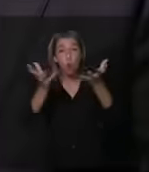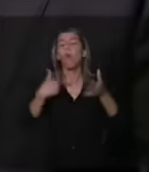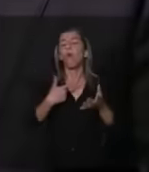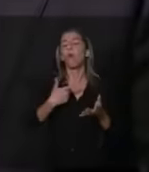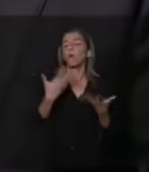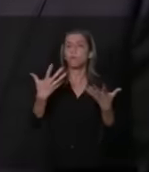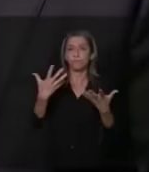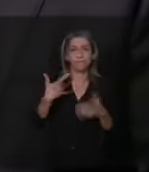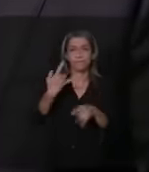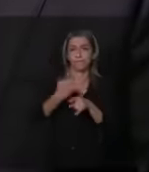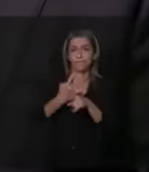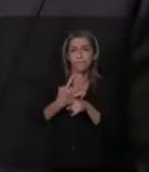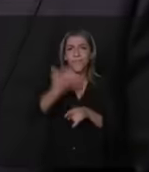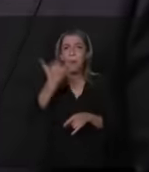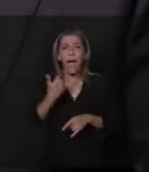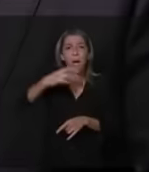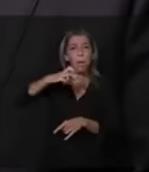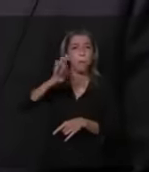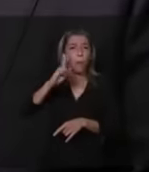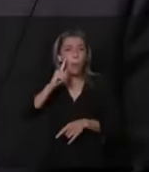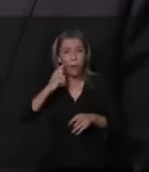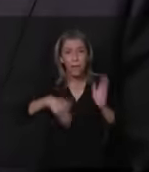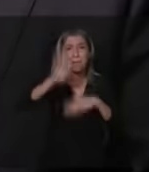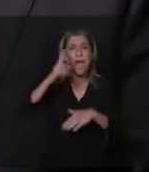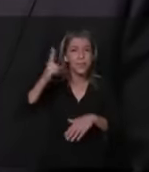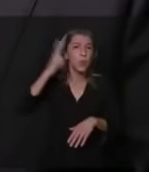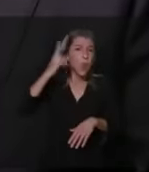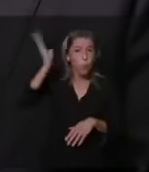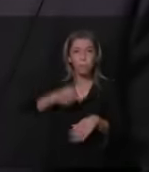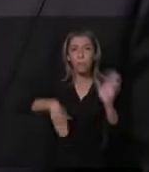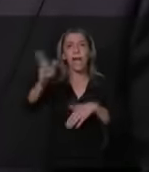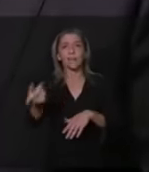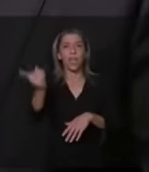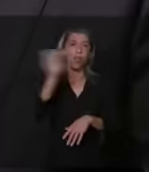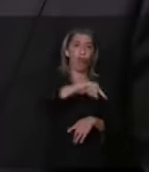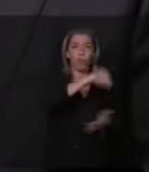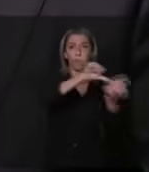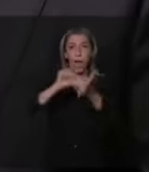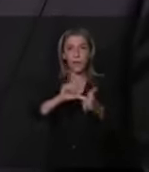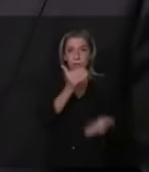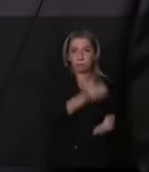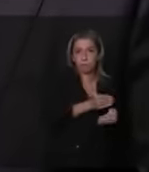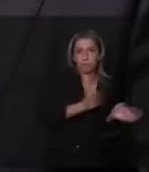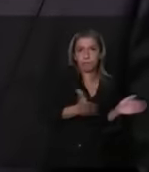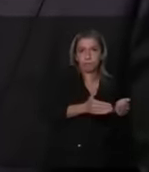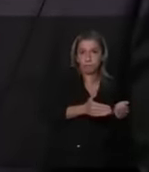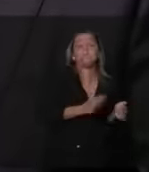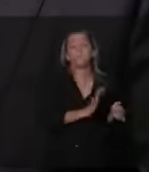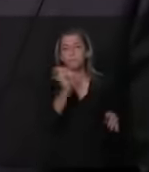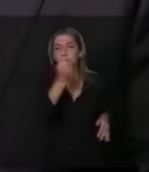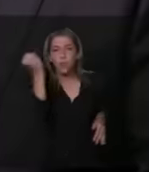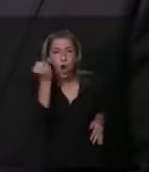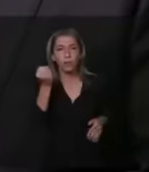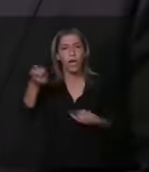cápita 9 veces mayor que aquellos que son cerrados. Sin embargo, también creo que no tiene